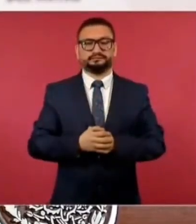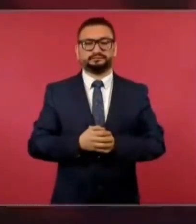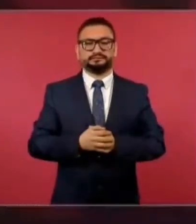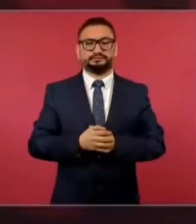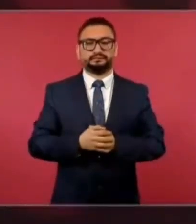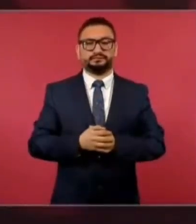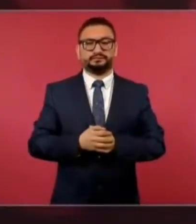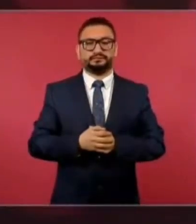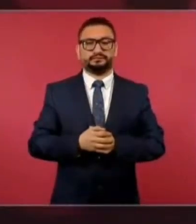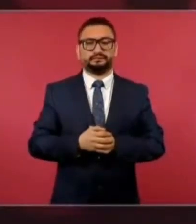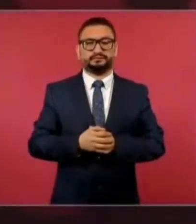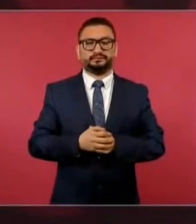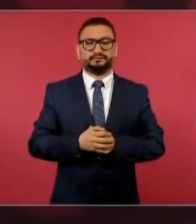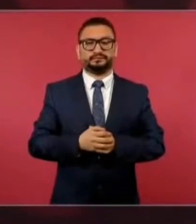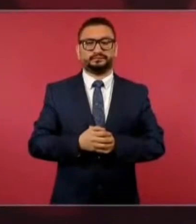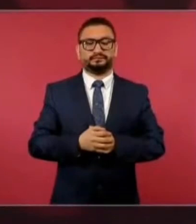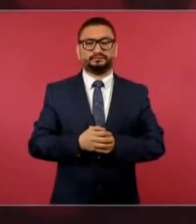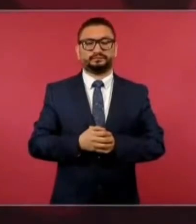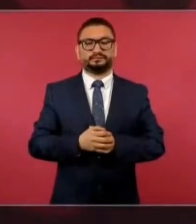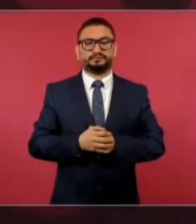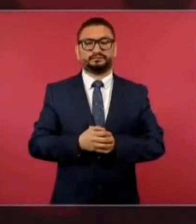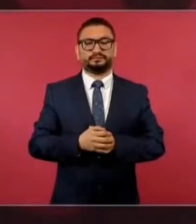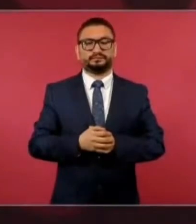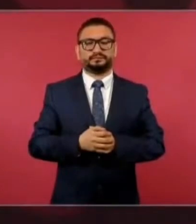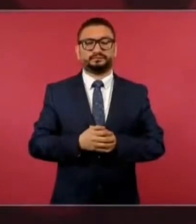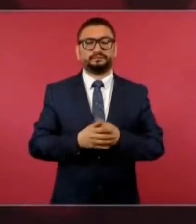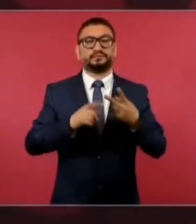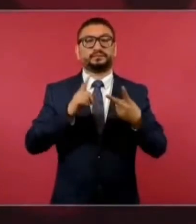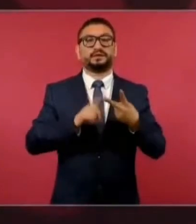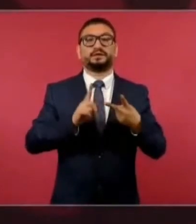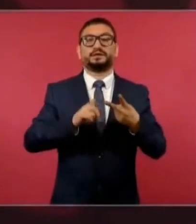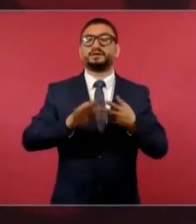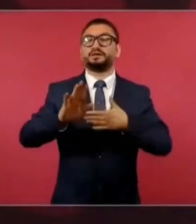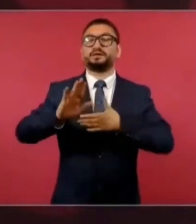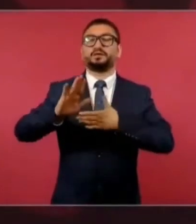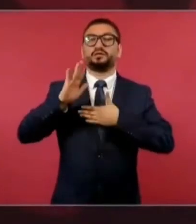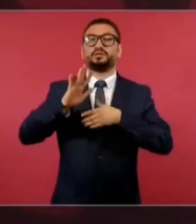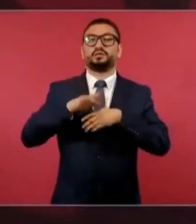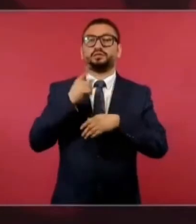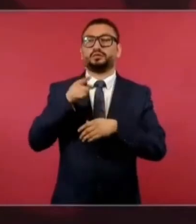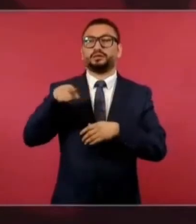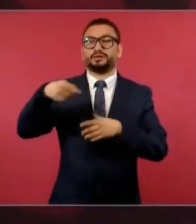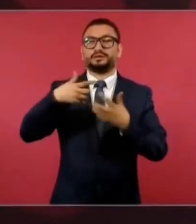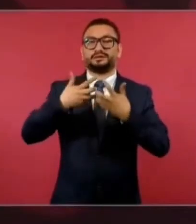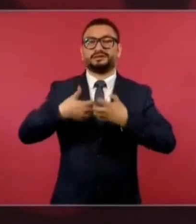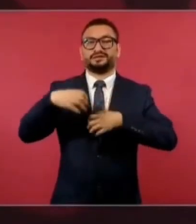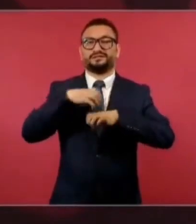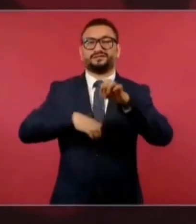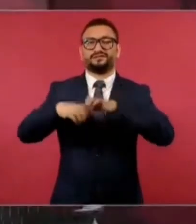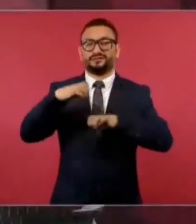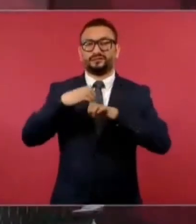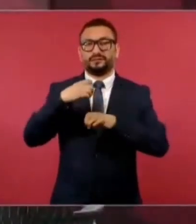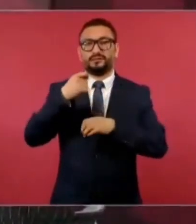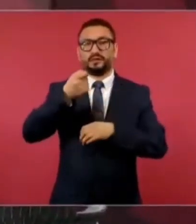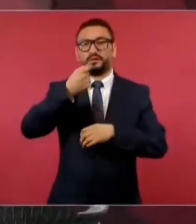era el compromiso que tenían con estos distribuidores de medicamentos.